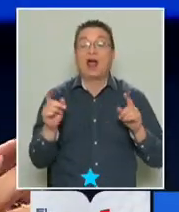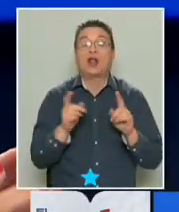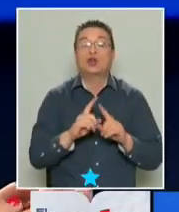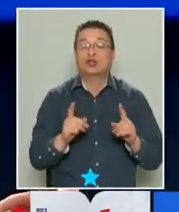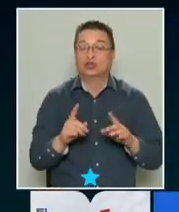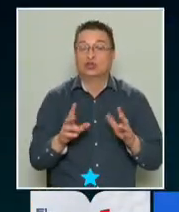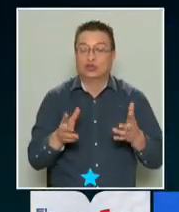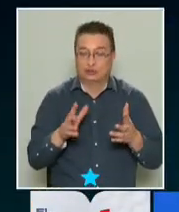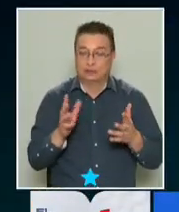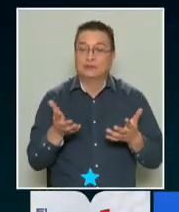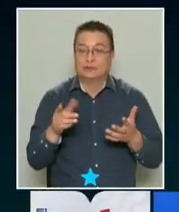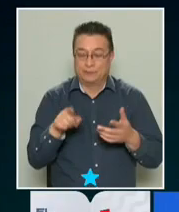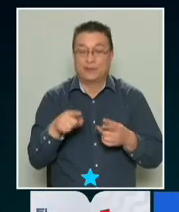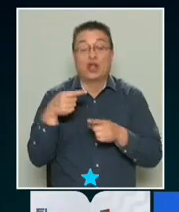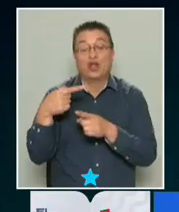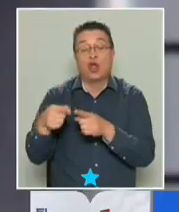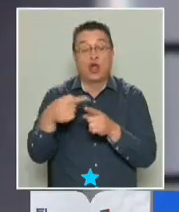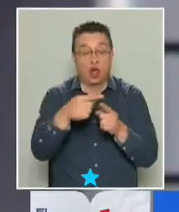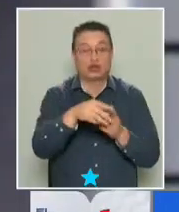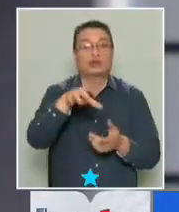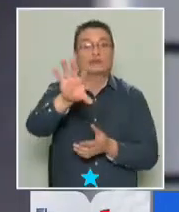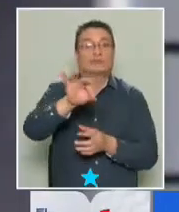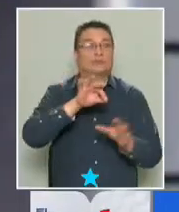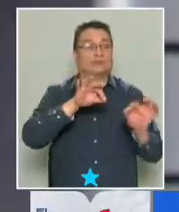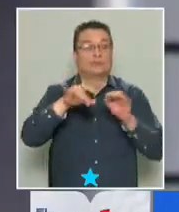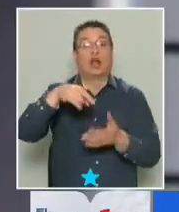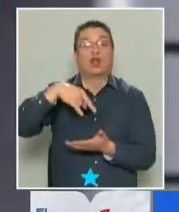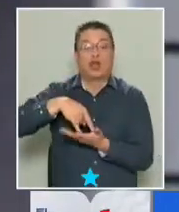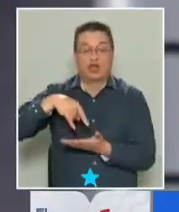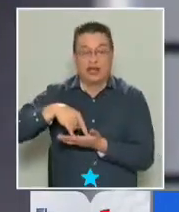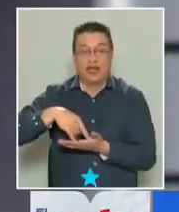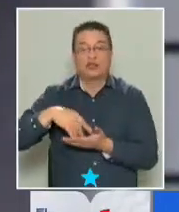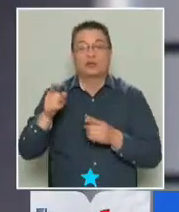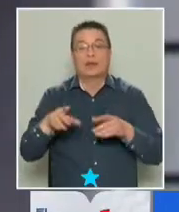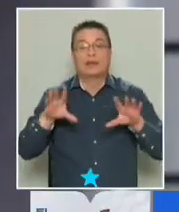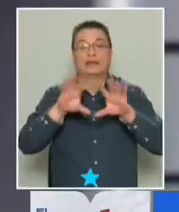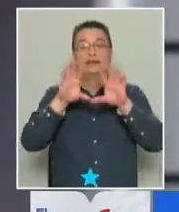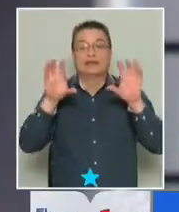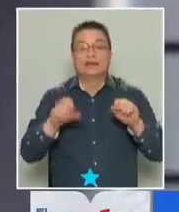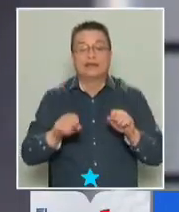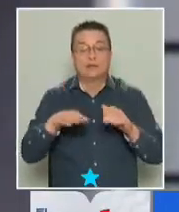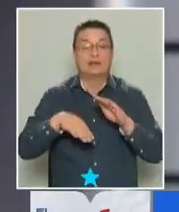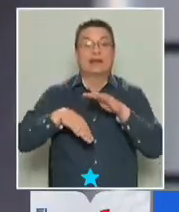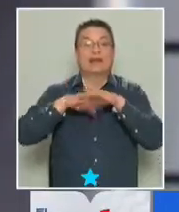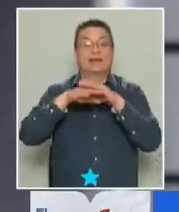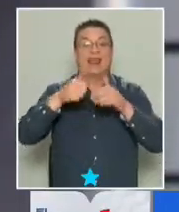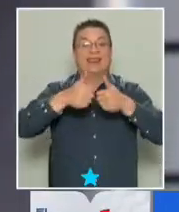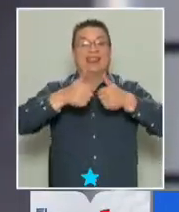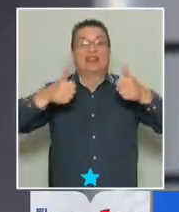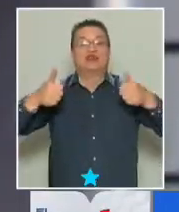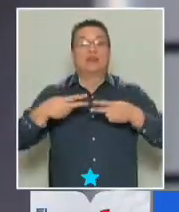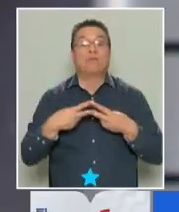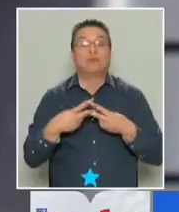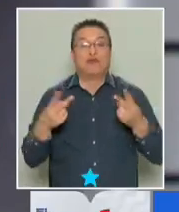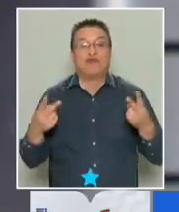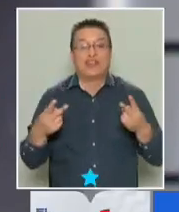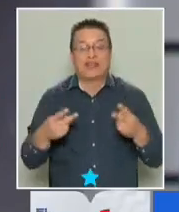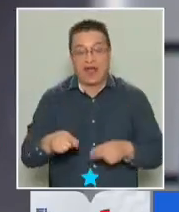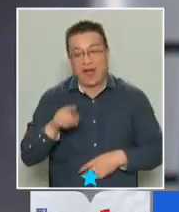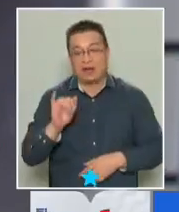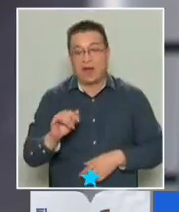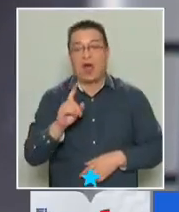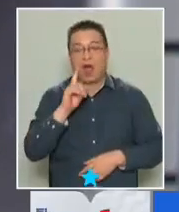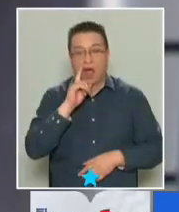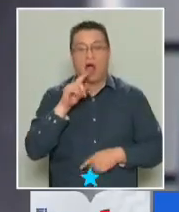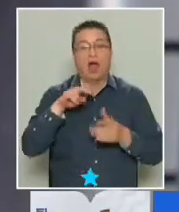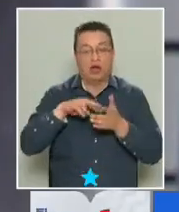claro y los demás por el congreso- fin por el sistema de alta dirección pública ahí hay pe